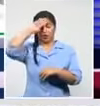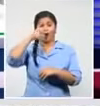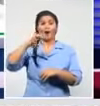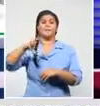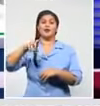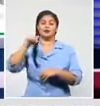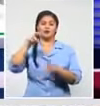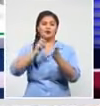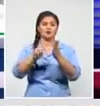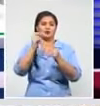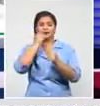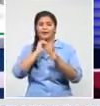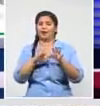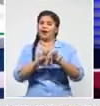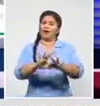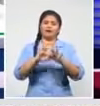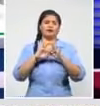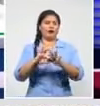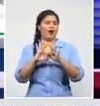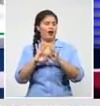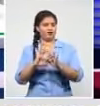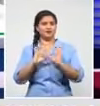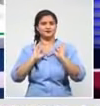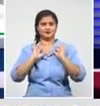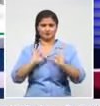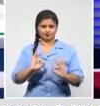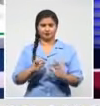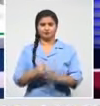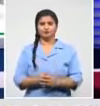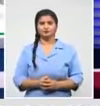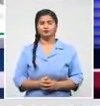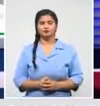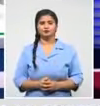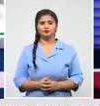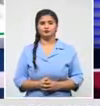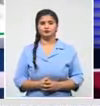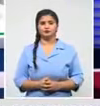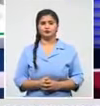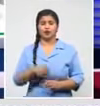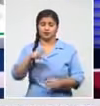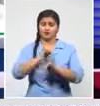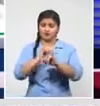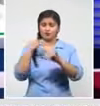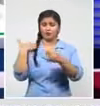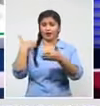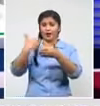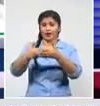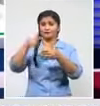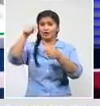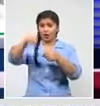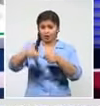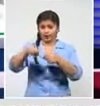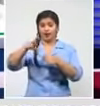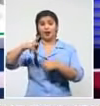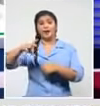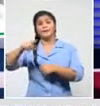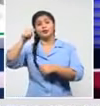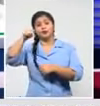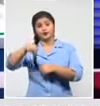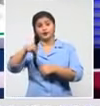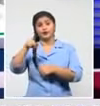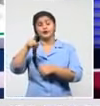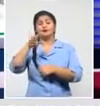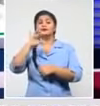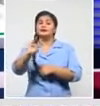la que presenta la mayor complejidad epidemiológica hasta el momento. En esta jornada, Pinar del Río reportó 7